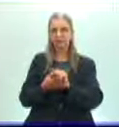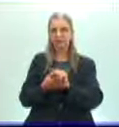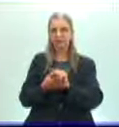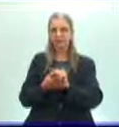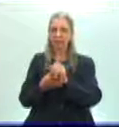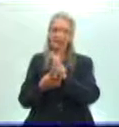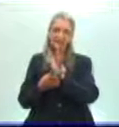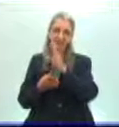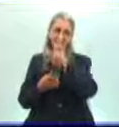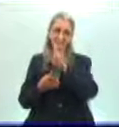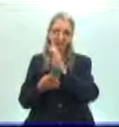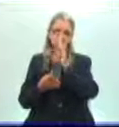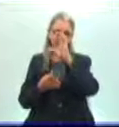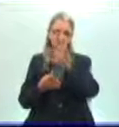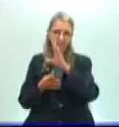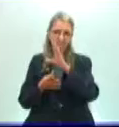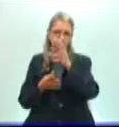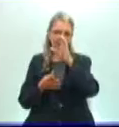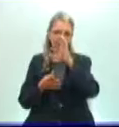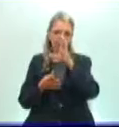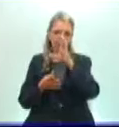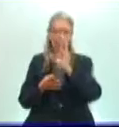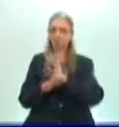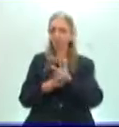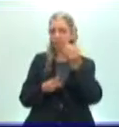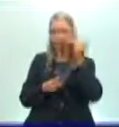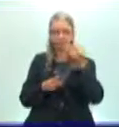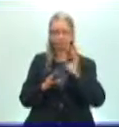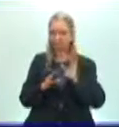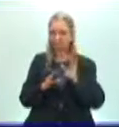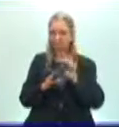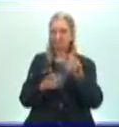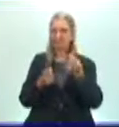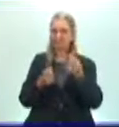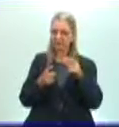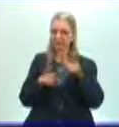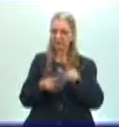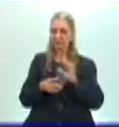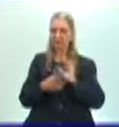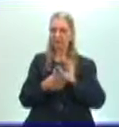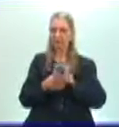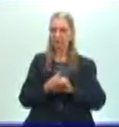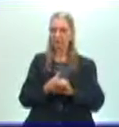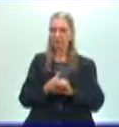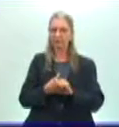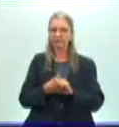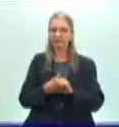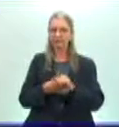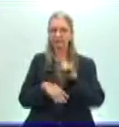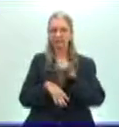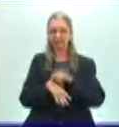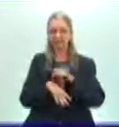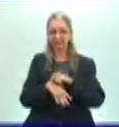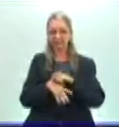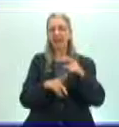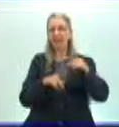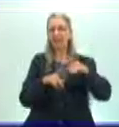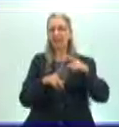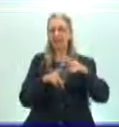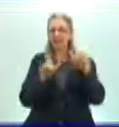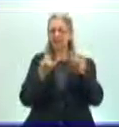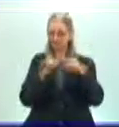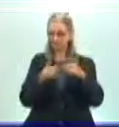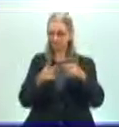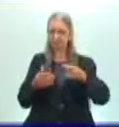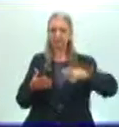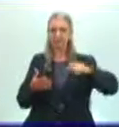podemos determinar la longitud de este segmento. Finalmente, Les voy a dejar de tarea esta parte del ejercicio,